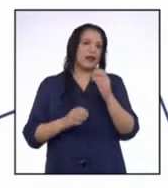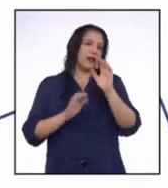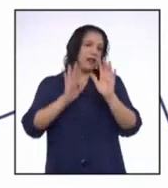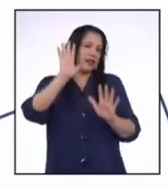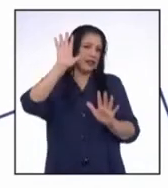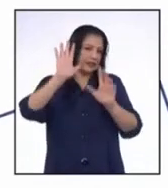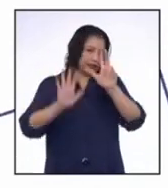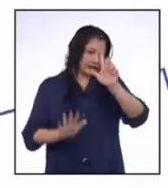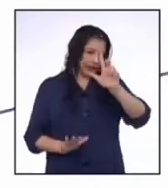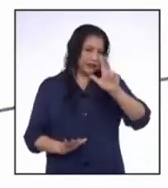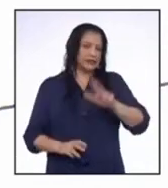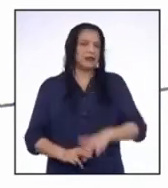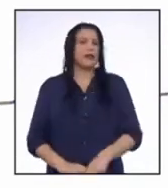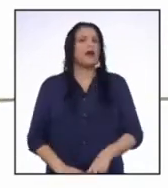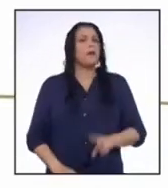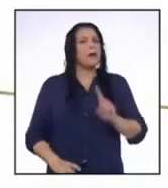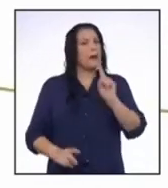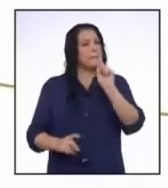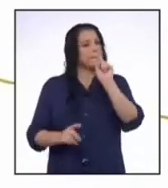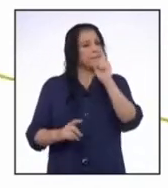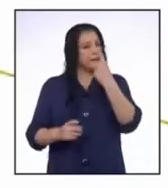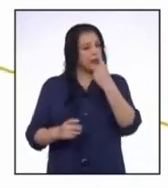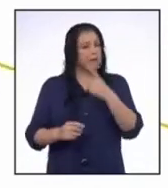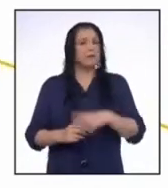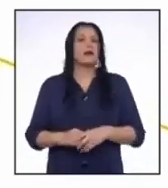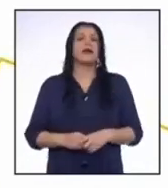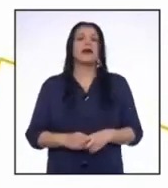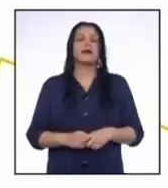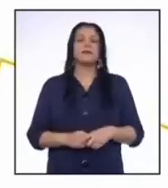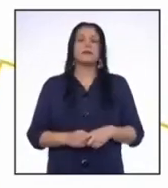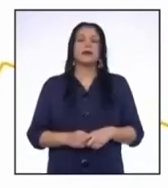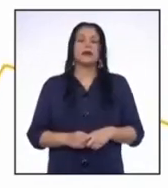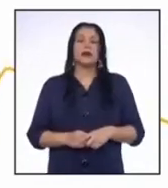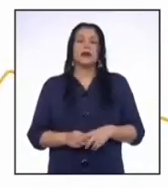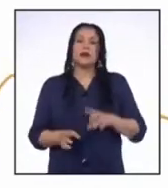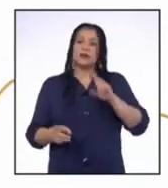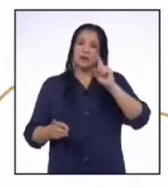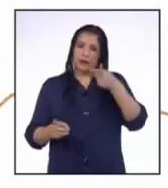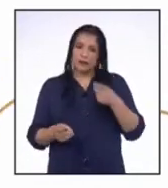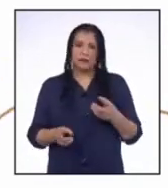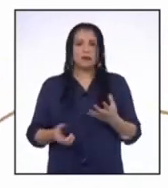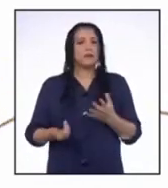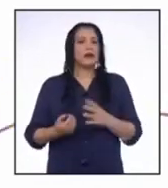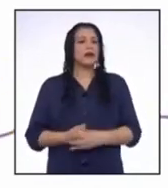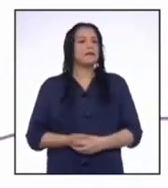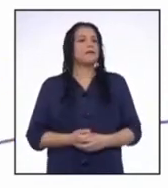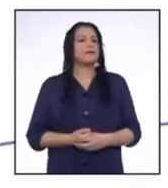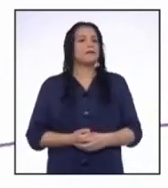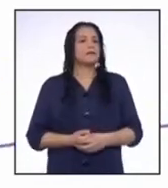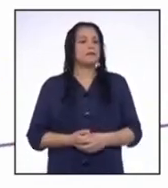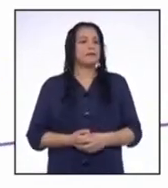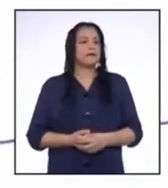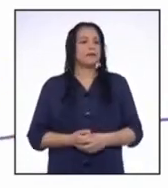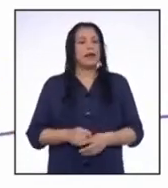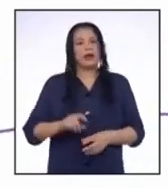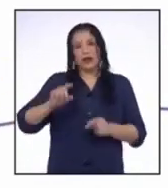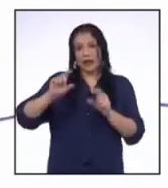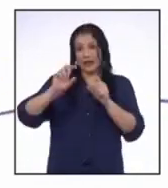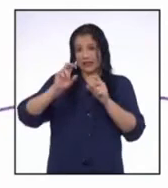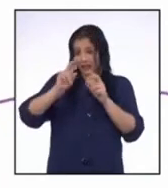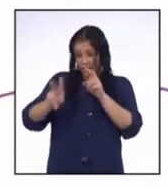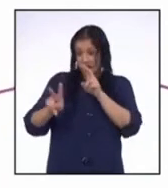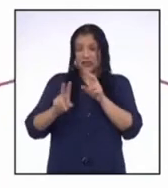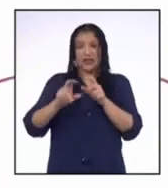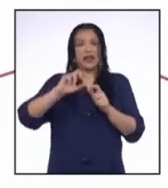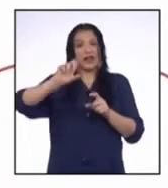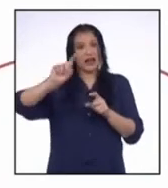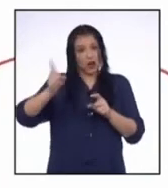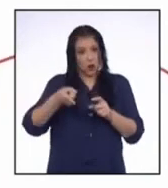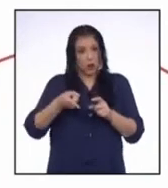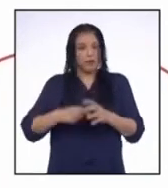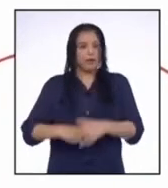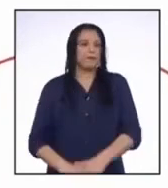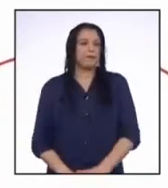13. Como el 13 es la primera cifra decimal que bajamos, escribimos en el cociente la coma y seguimos dividiendo. 13 entre